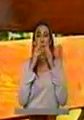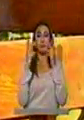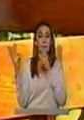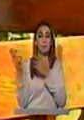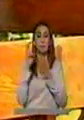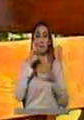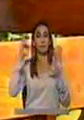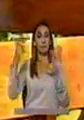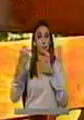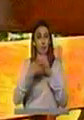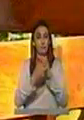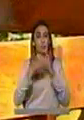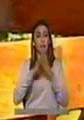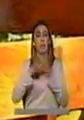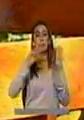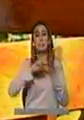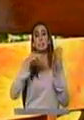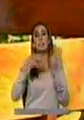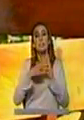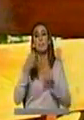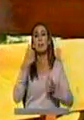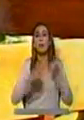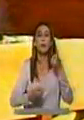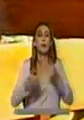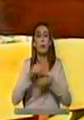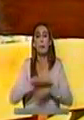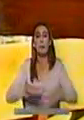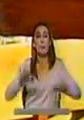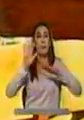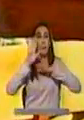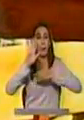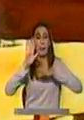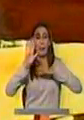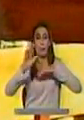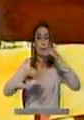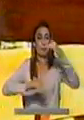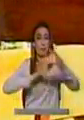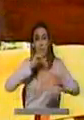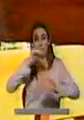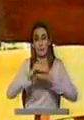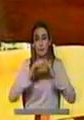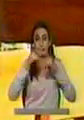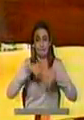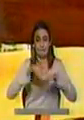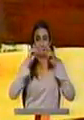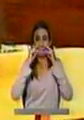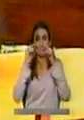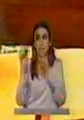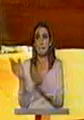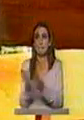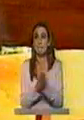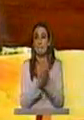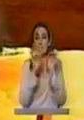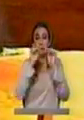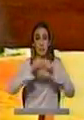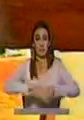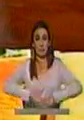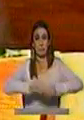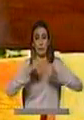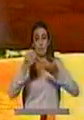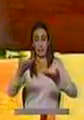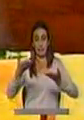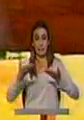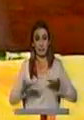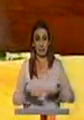turismo significa un compromiso ciudadano, lo que hace poco le preguntaba también a Carlos, el poder recibir a